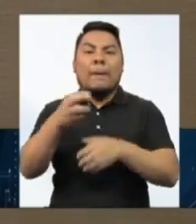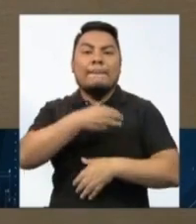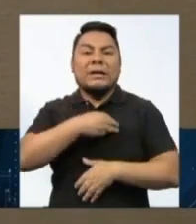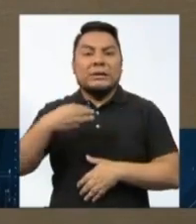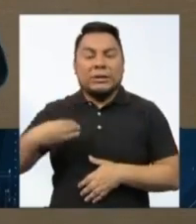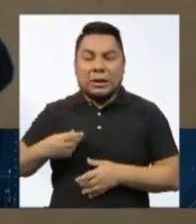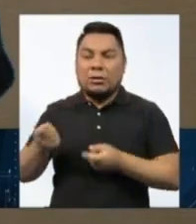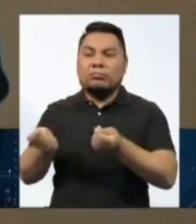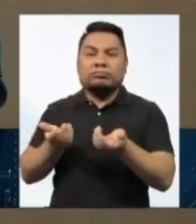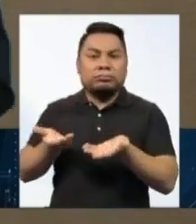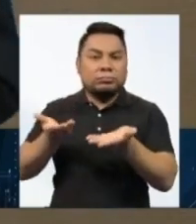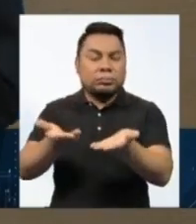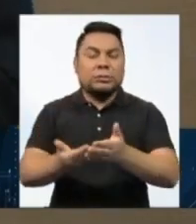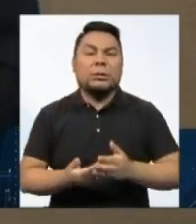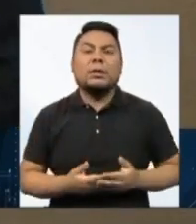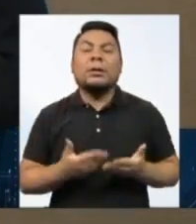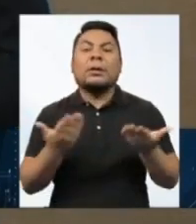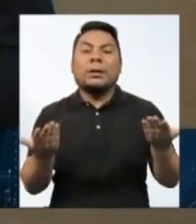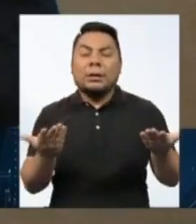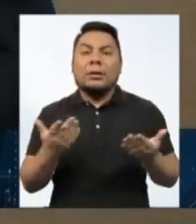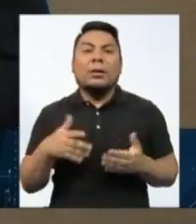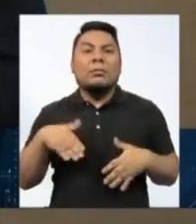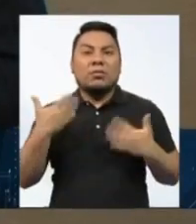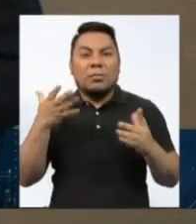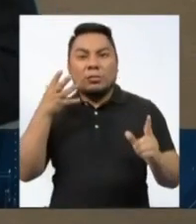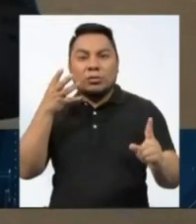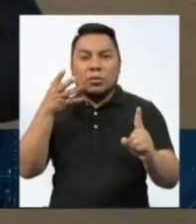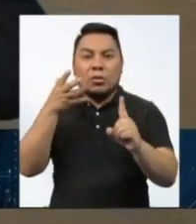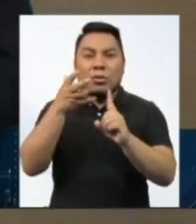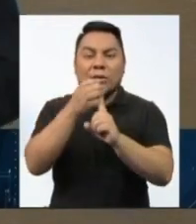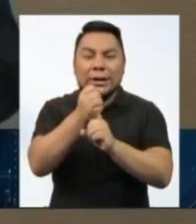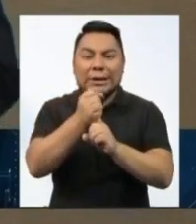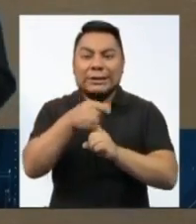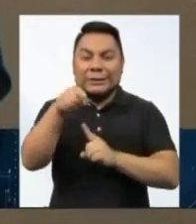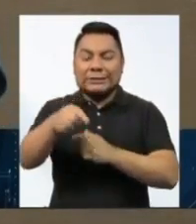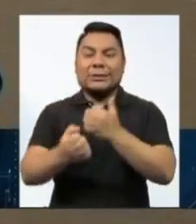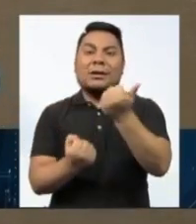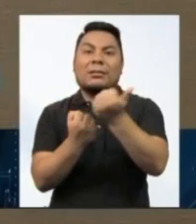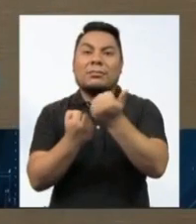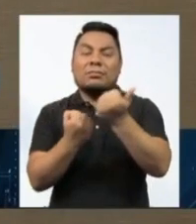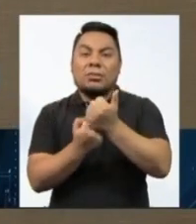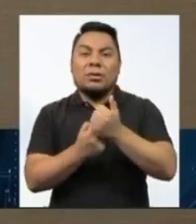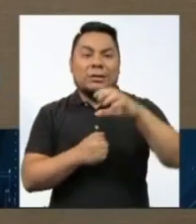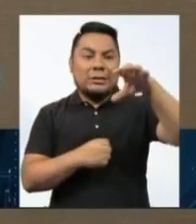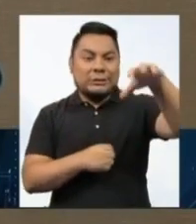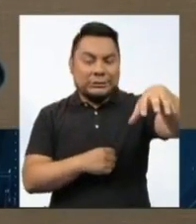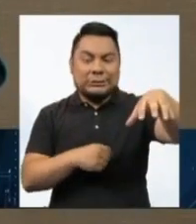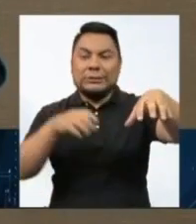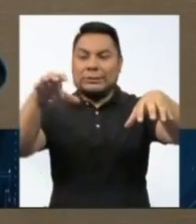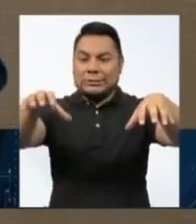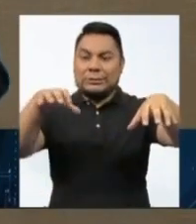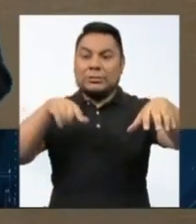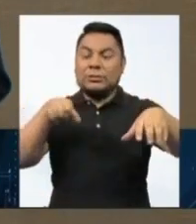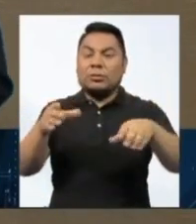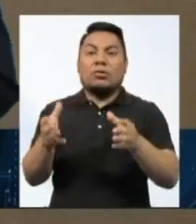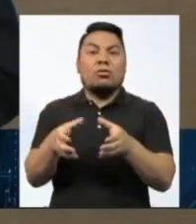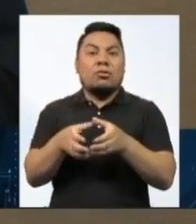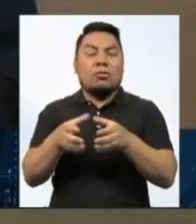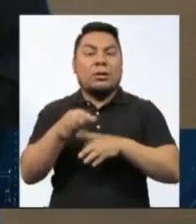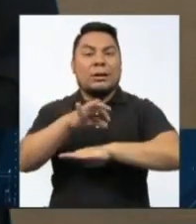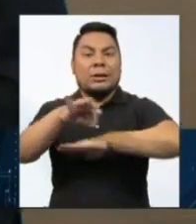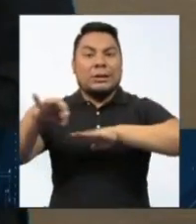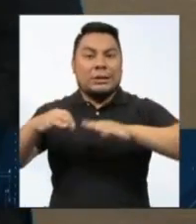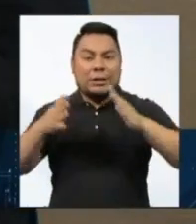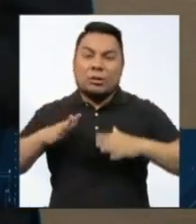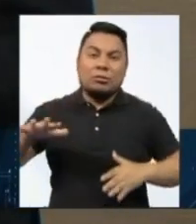ministerios. Entonces, si logramos nosotros tener este apoyo del Colegio de Ingenieros a nivel nacional, yo